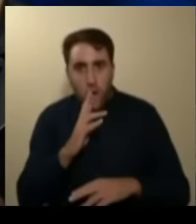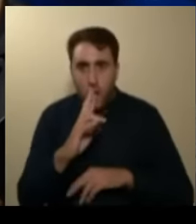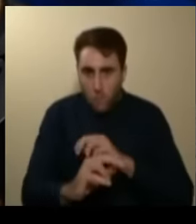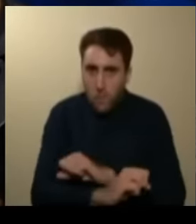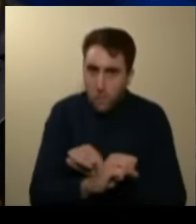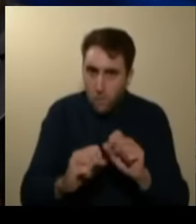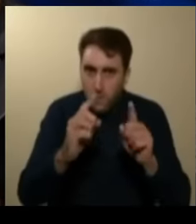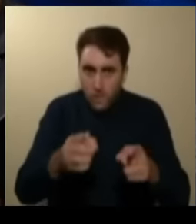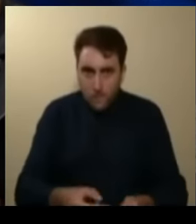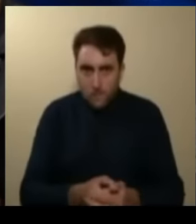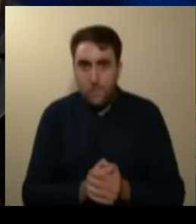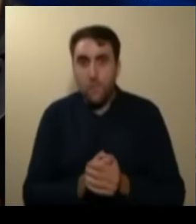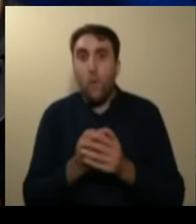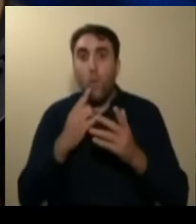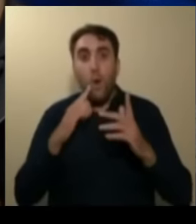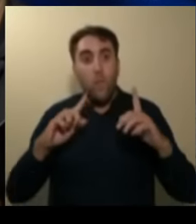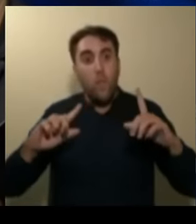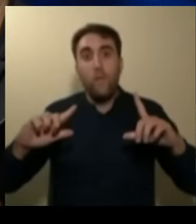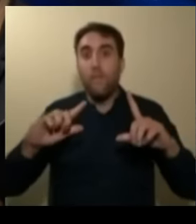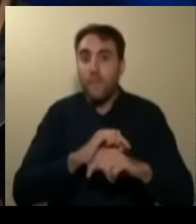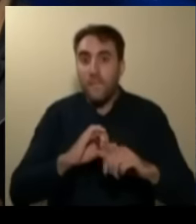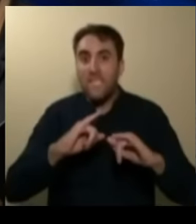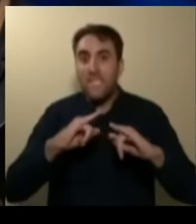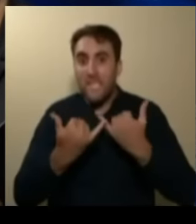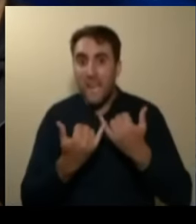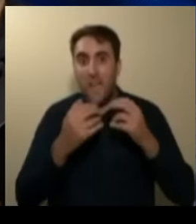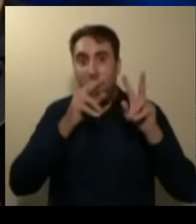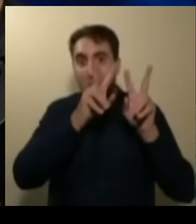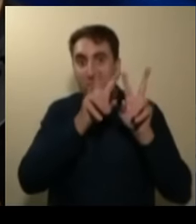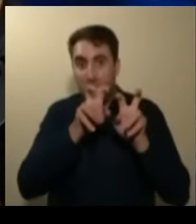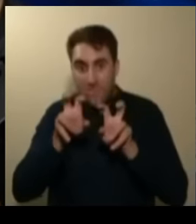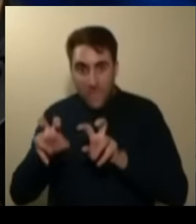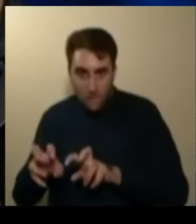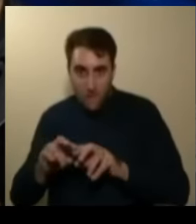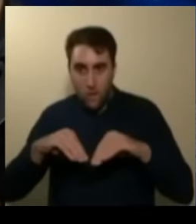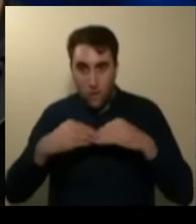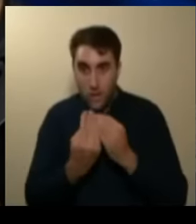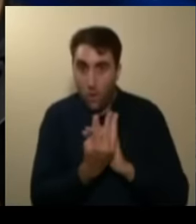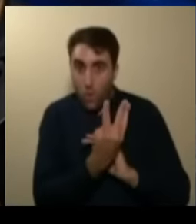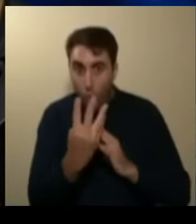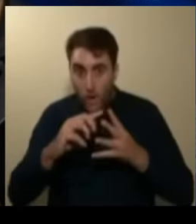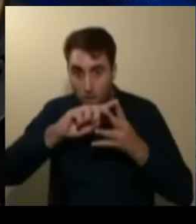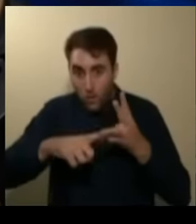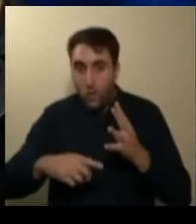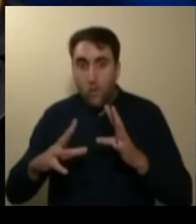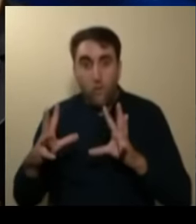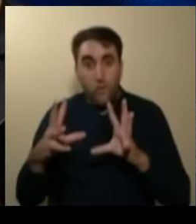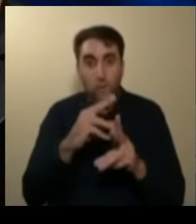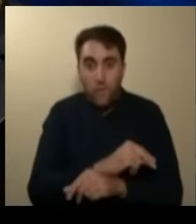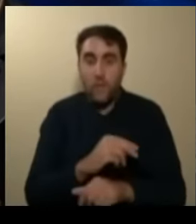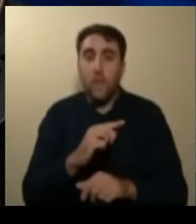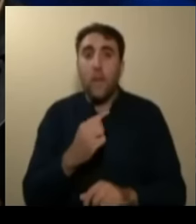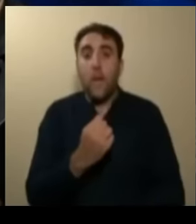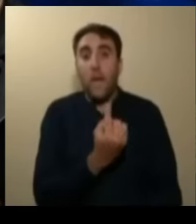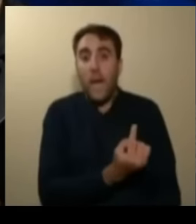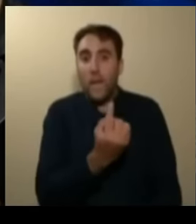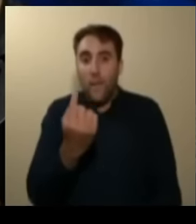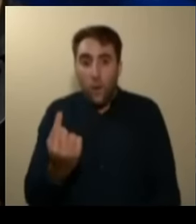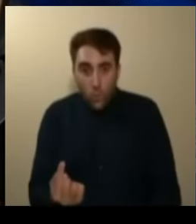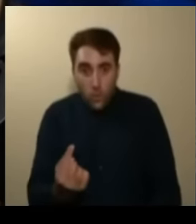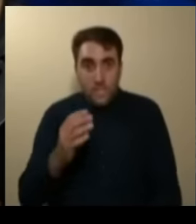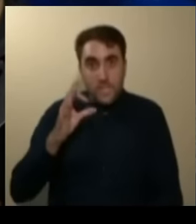exposiciones. Una vez culminadas las intervenciones exponiendo sobre los ejes temáticos del debate, los senadores tendrán